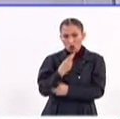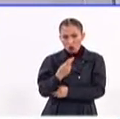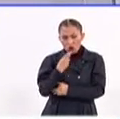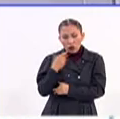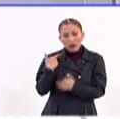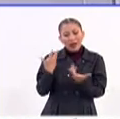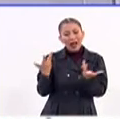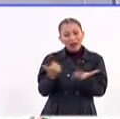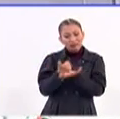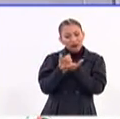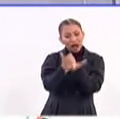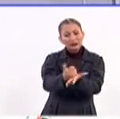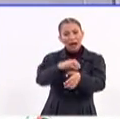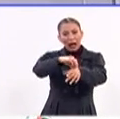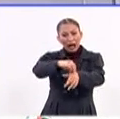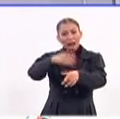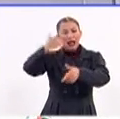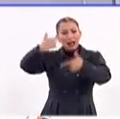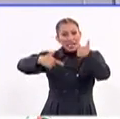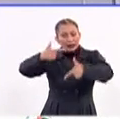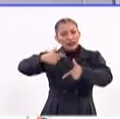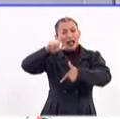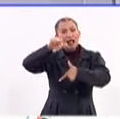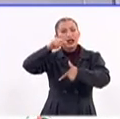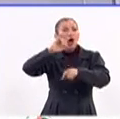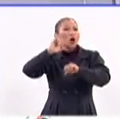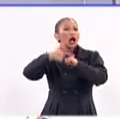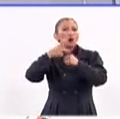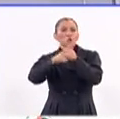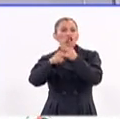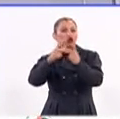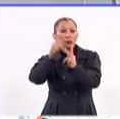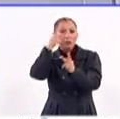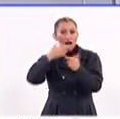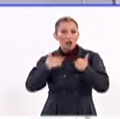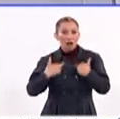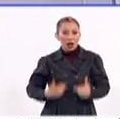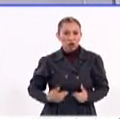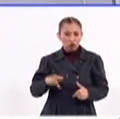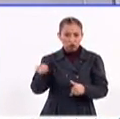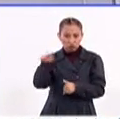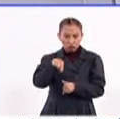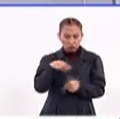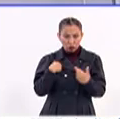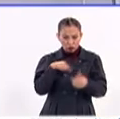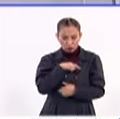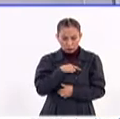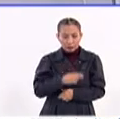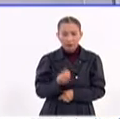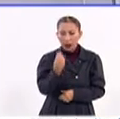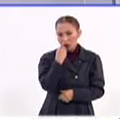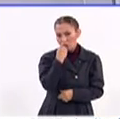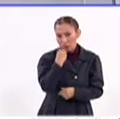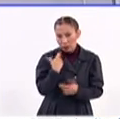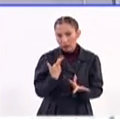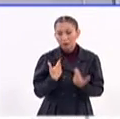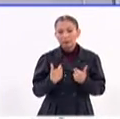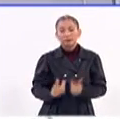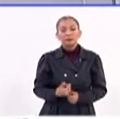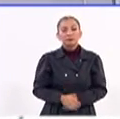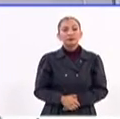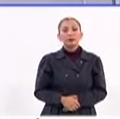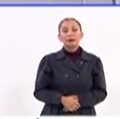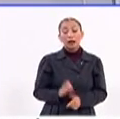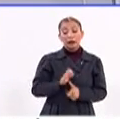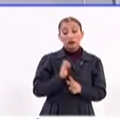que producen carne, leche, lana, algún producto de utilidad para la nutrición de los